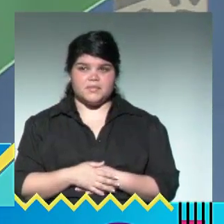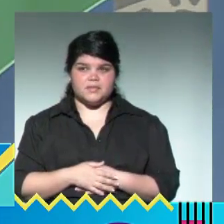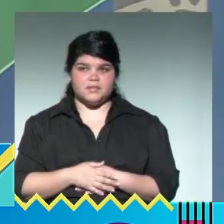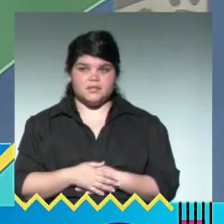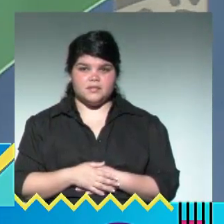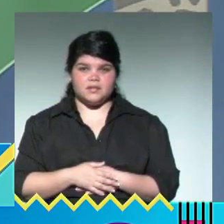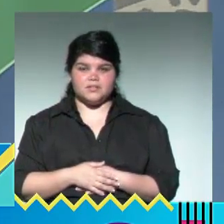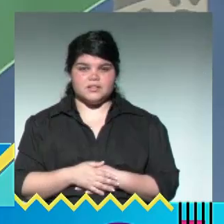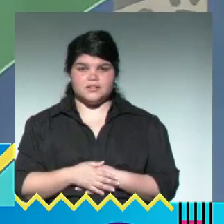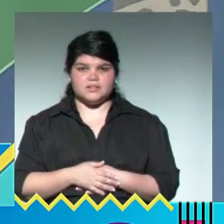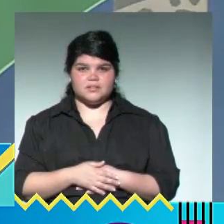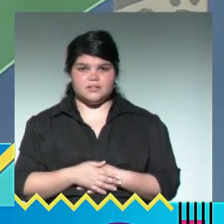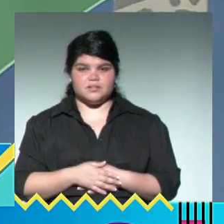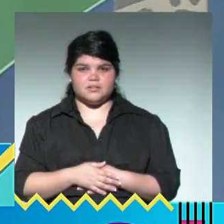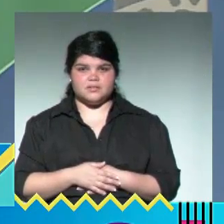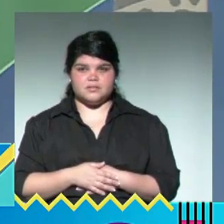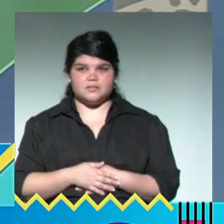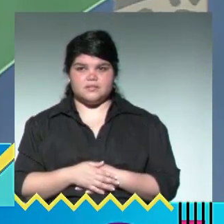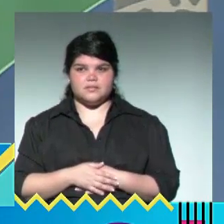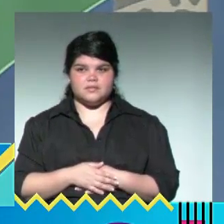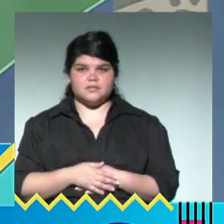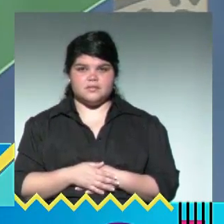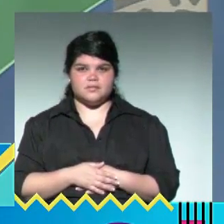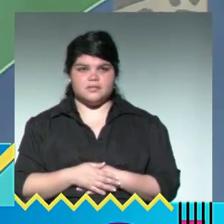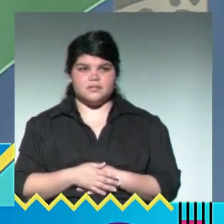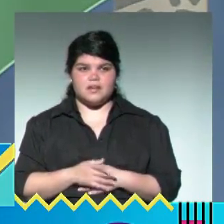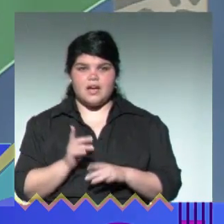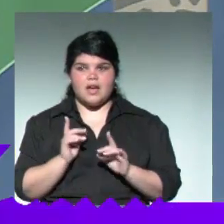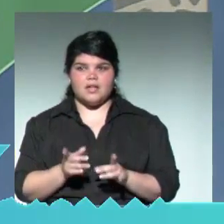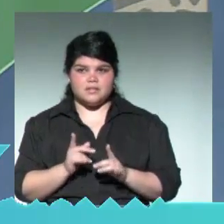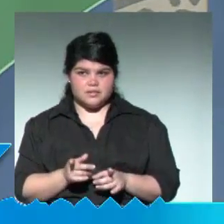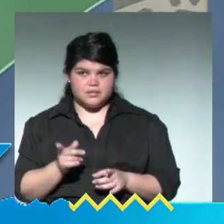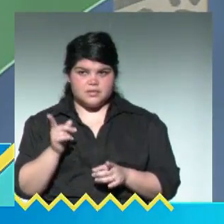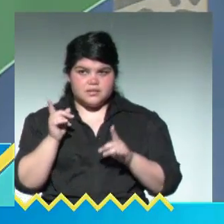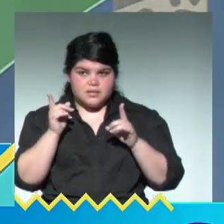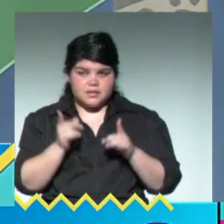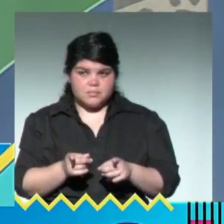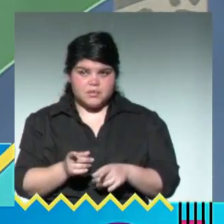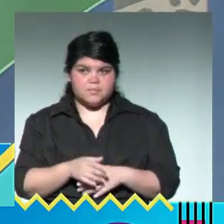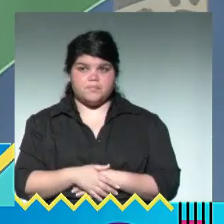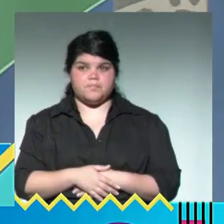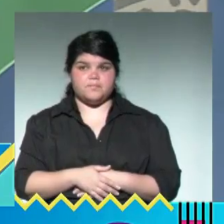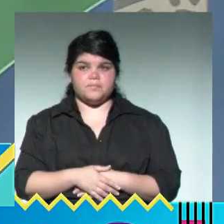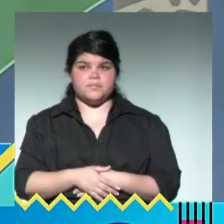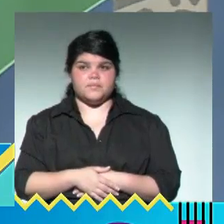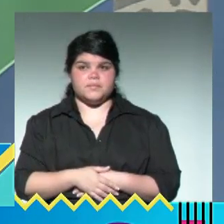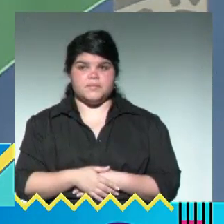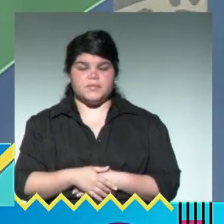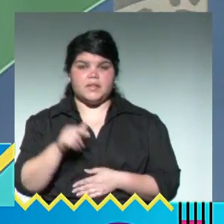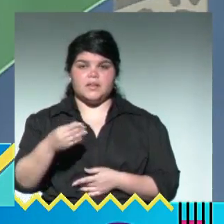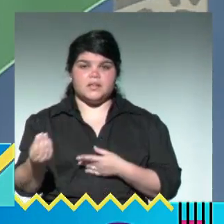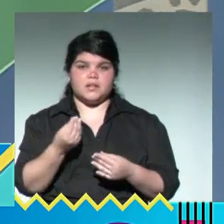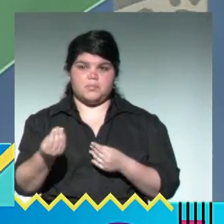más intereses. Entonces cuando vos veías el déficit, y encima, ¿por qué digo que fue un poco temerario Macri? Porque metió